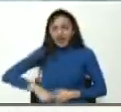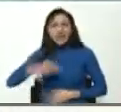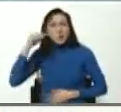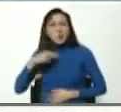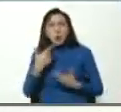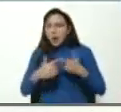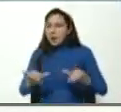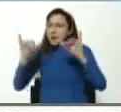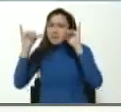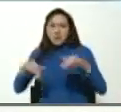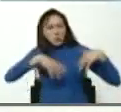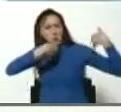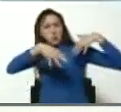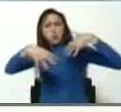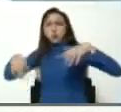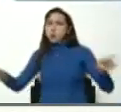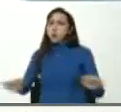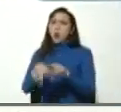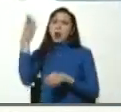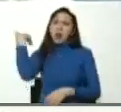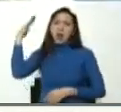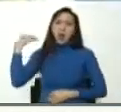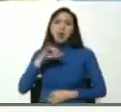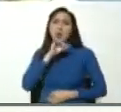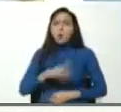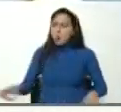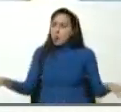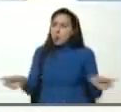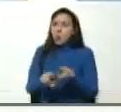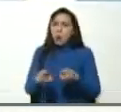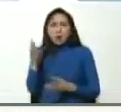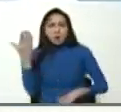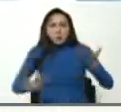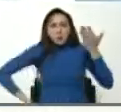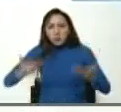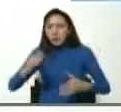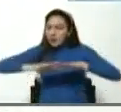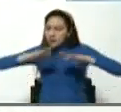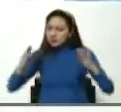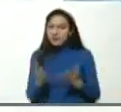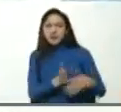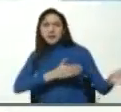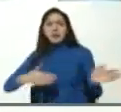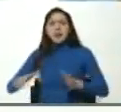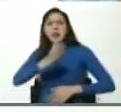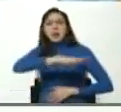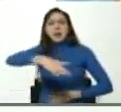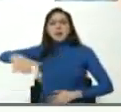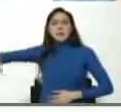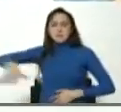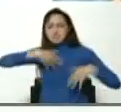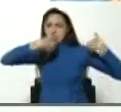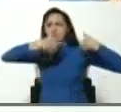el ejército de bolívar ejército de la tierra del aire del mar